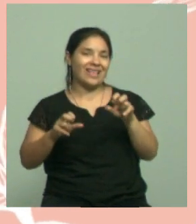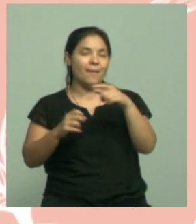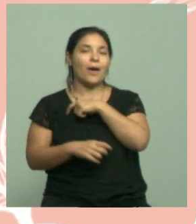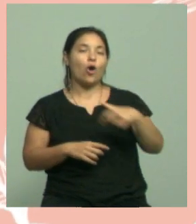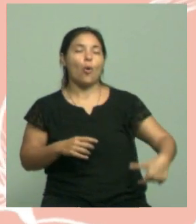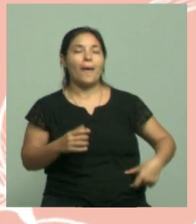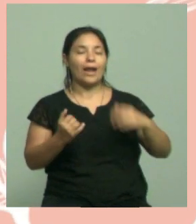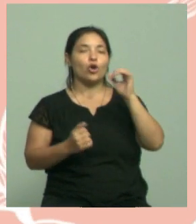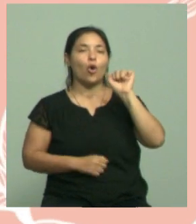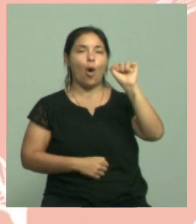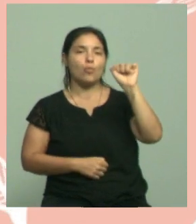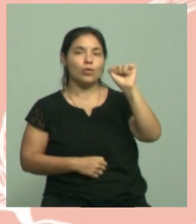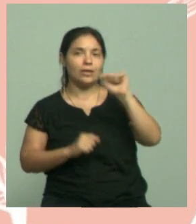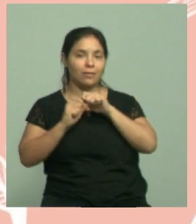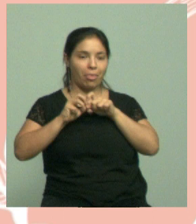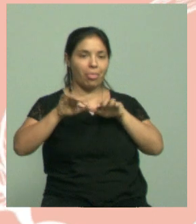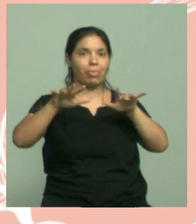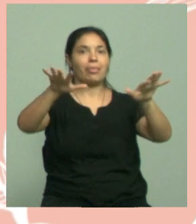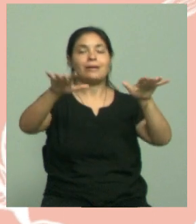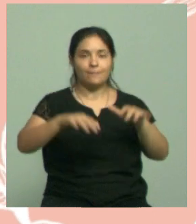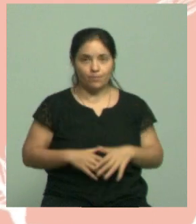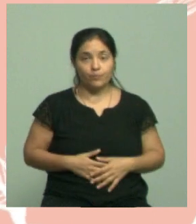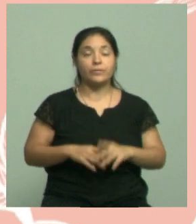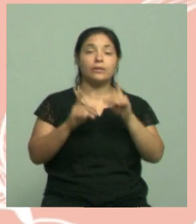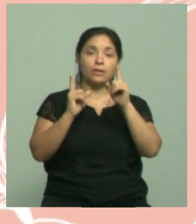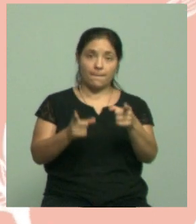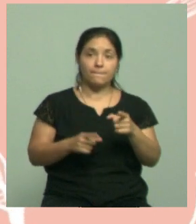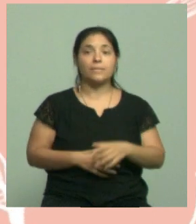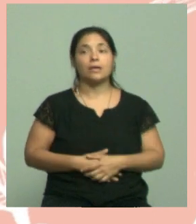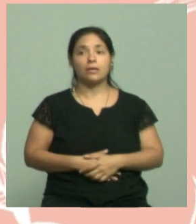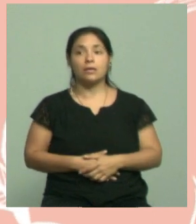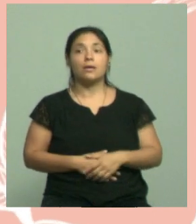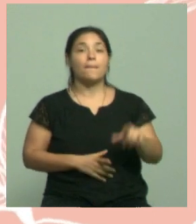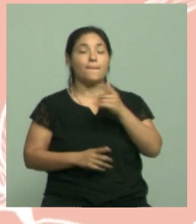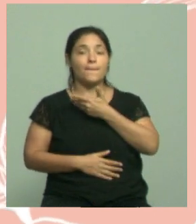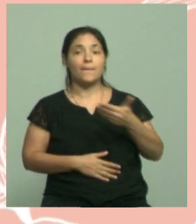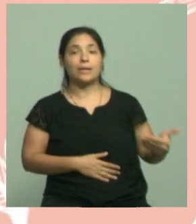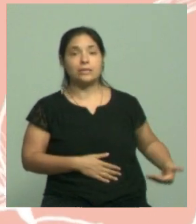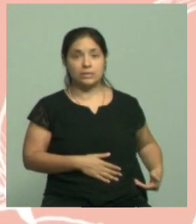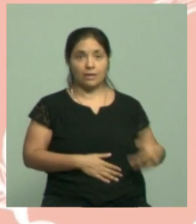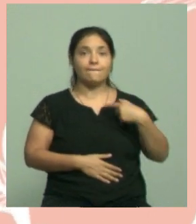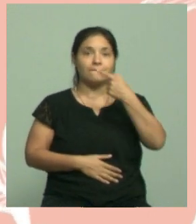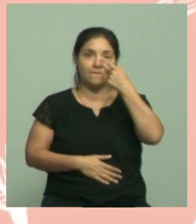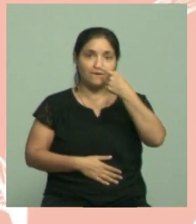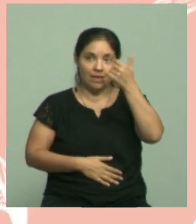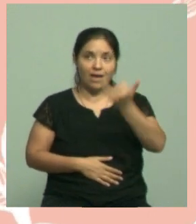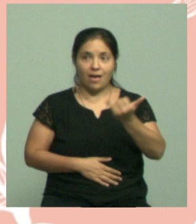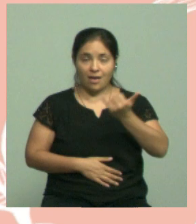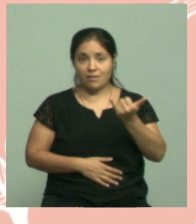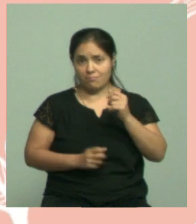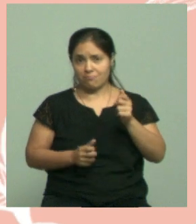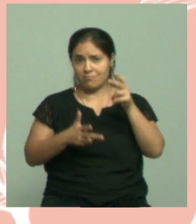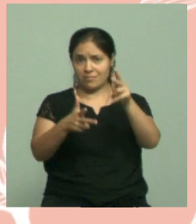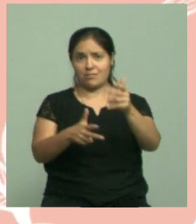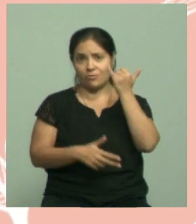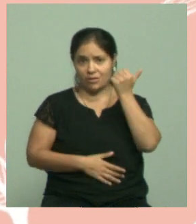principales líneas de explicación. A lo cual se le suma el hecho de que nuestro presidente tiene un interés, y él explícitamente lo ha definido.